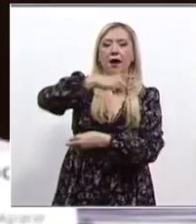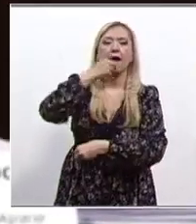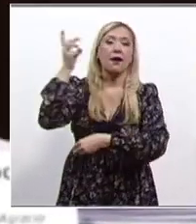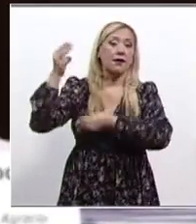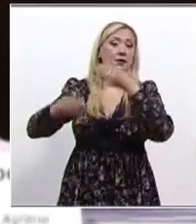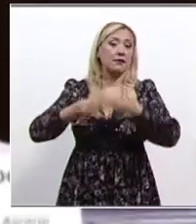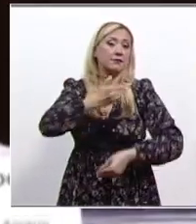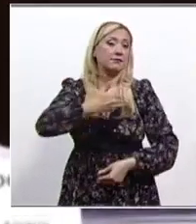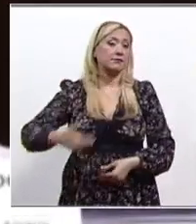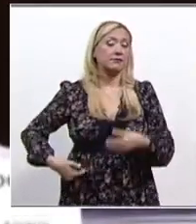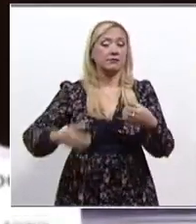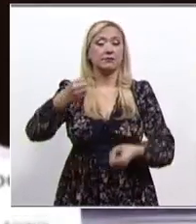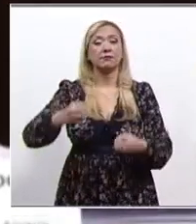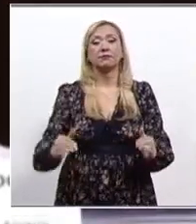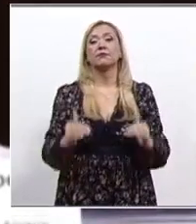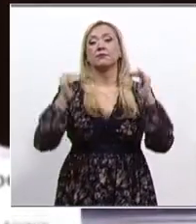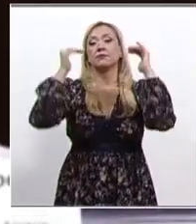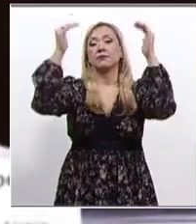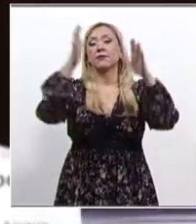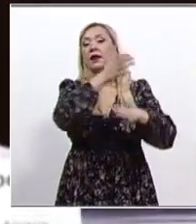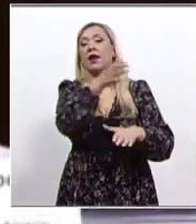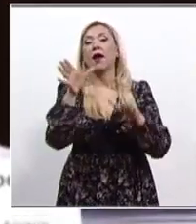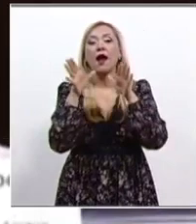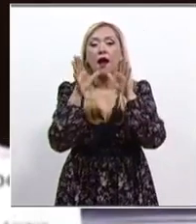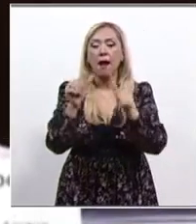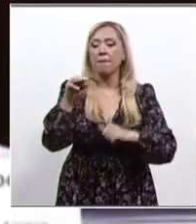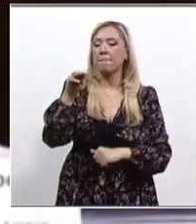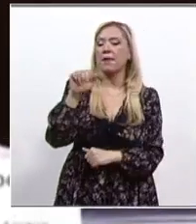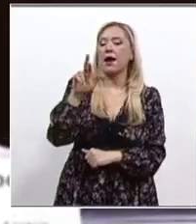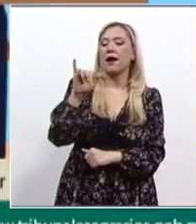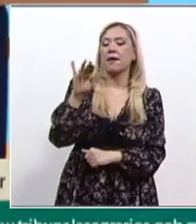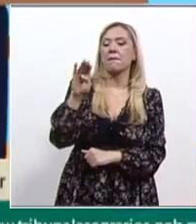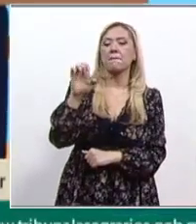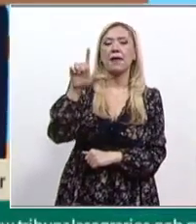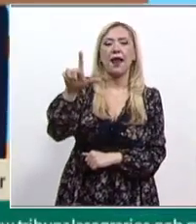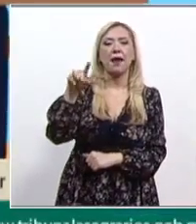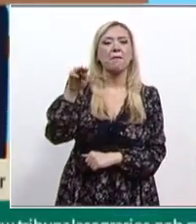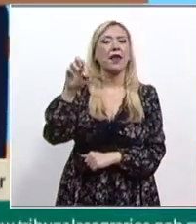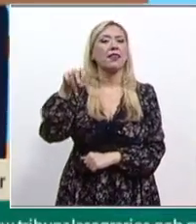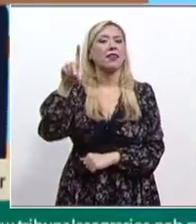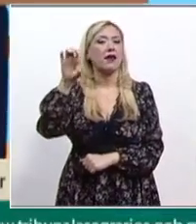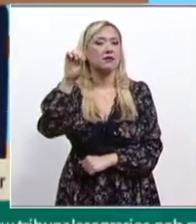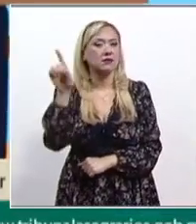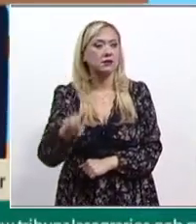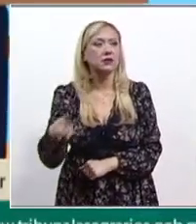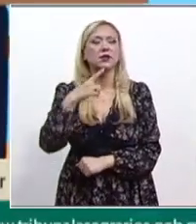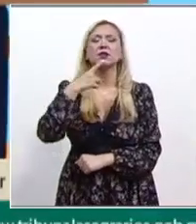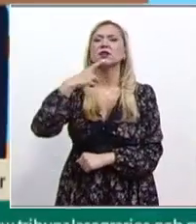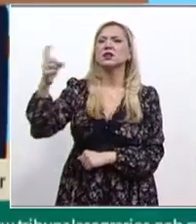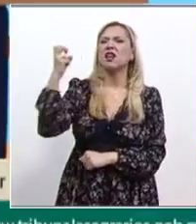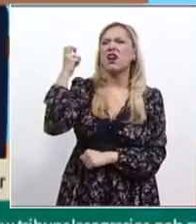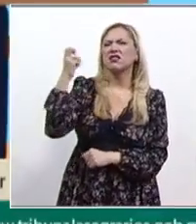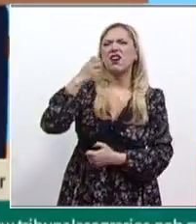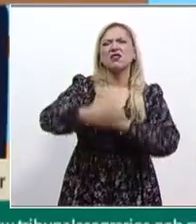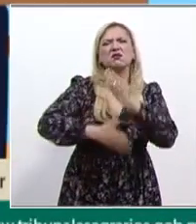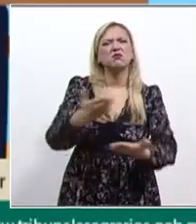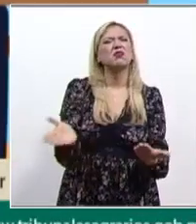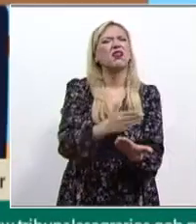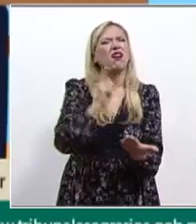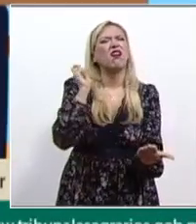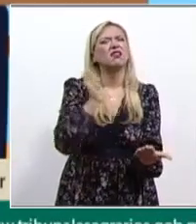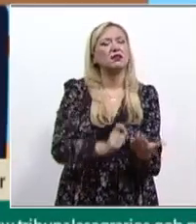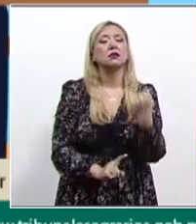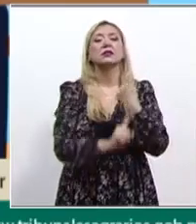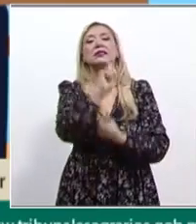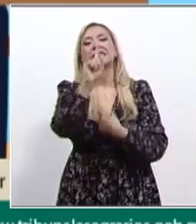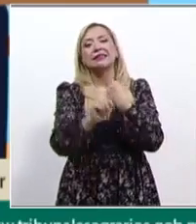presidenta del Tribunal Superior de Justicia Agraria, Maribel Concepción Méndez de Lara. Indicó que entre estos expedientes se encontraban